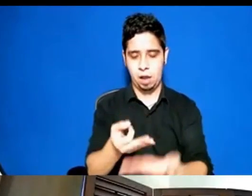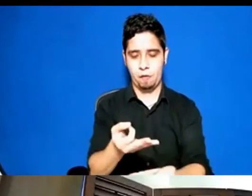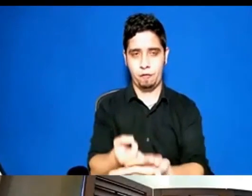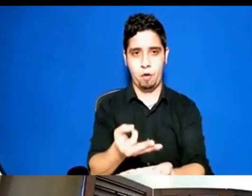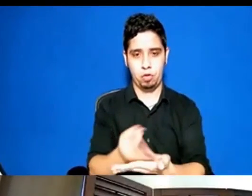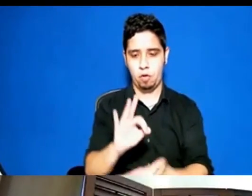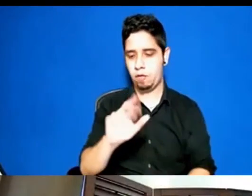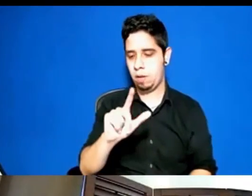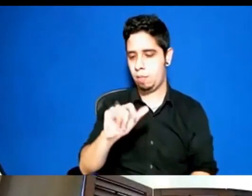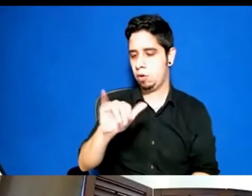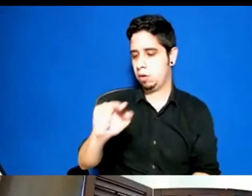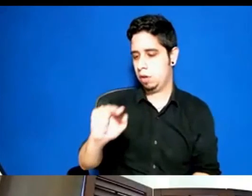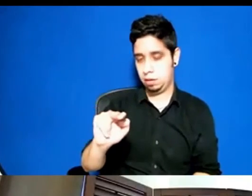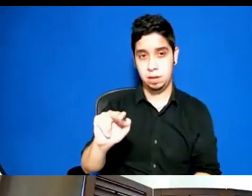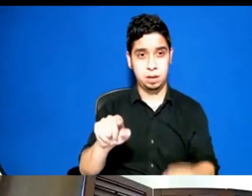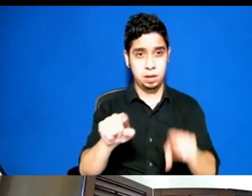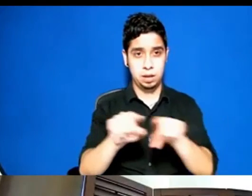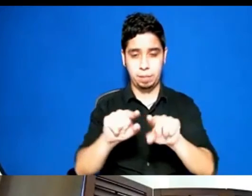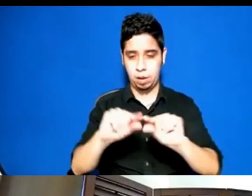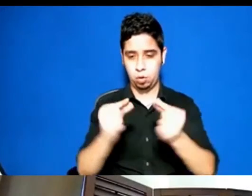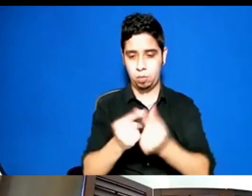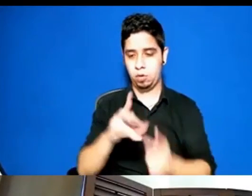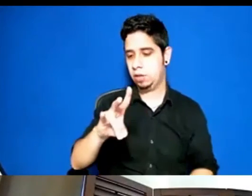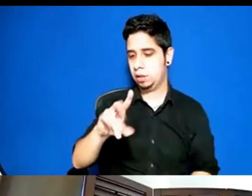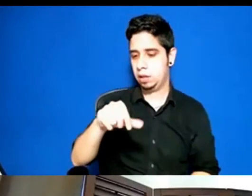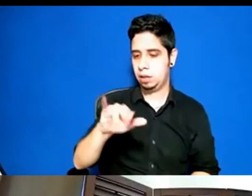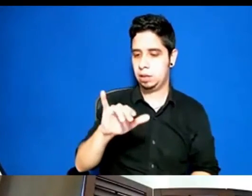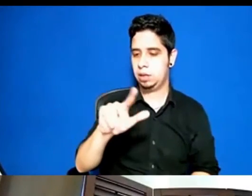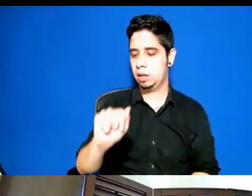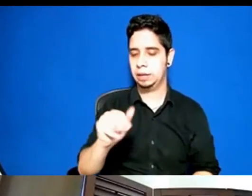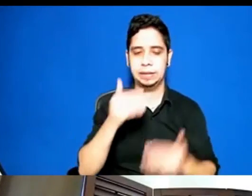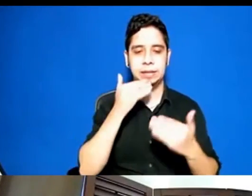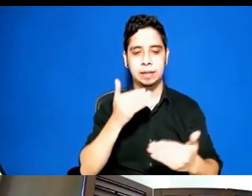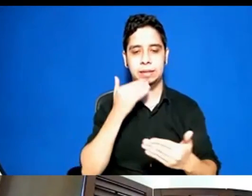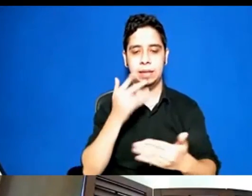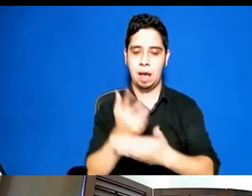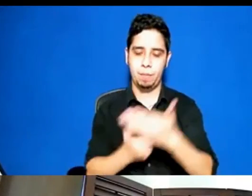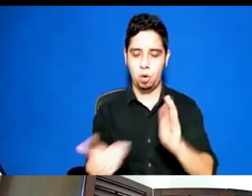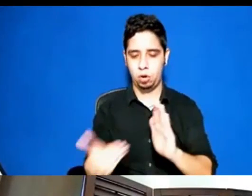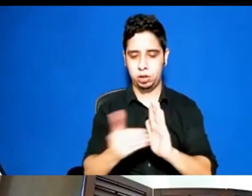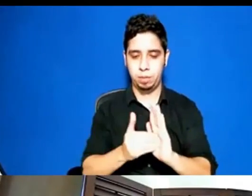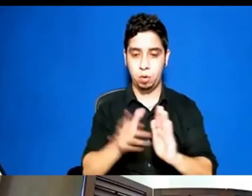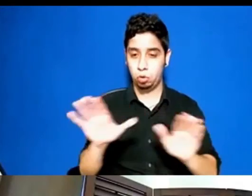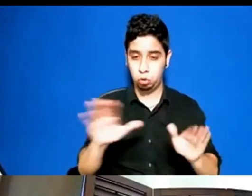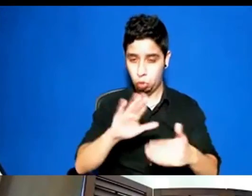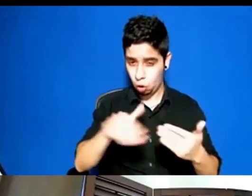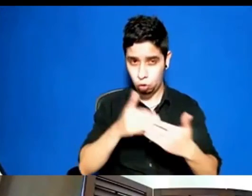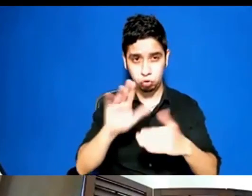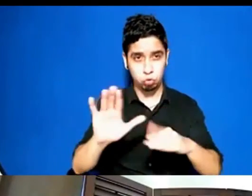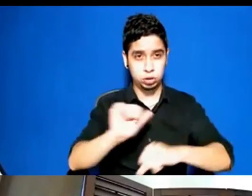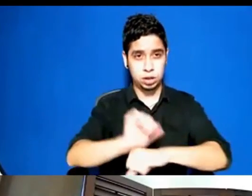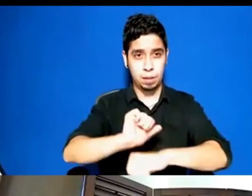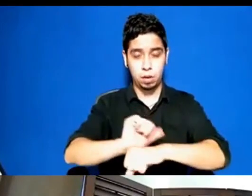Artes. Y al Grupo Siete Quillas nuevamente. Gracias, Karen, gracias, Hilda, de verdad. Vuelvo y repito, por toda la labor. Ya usted sabe,